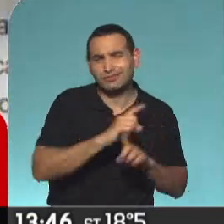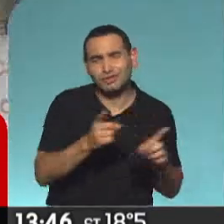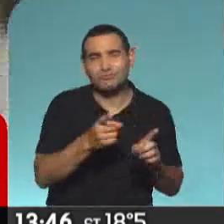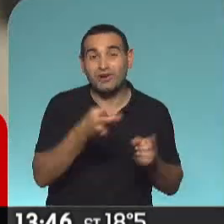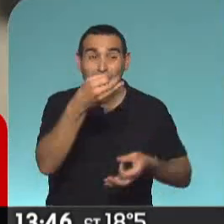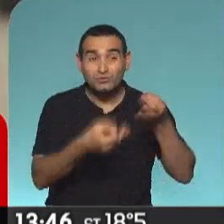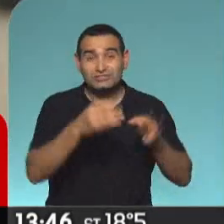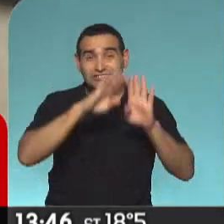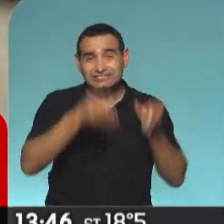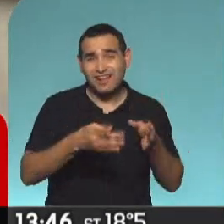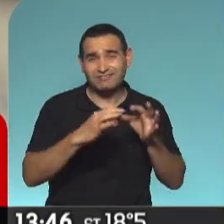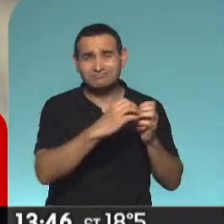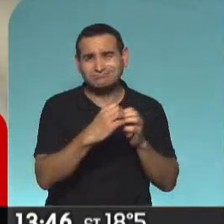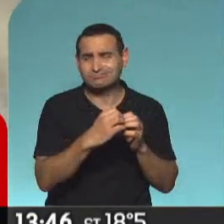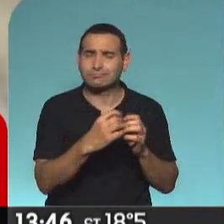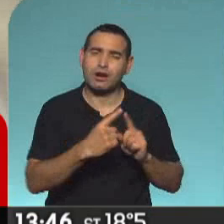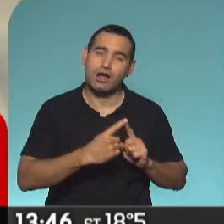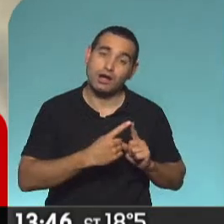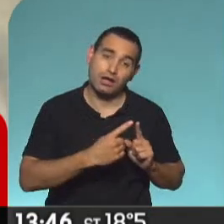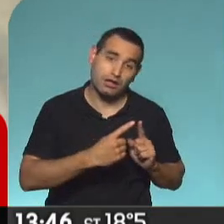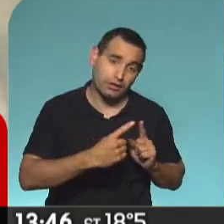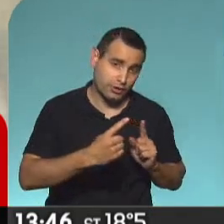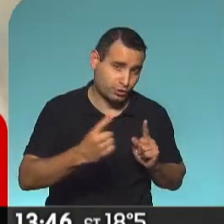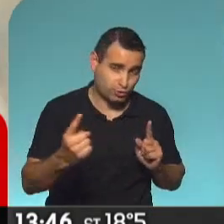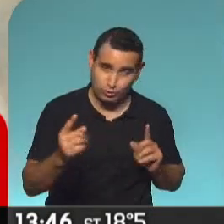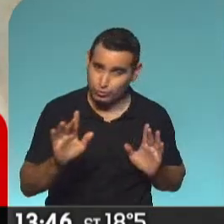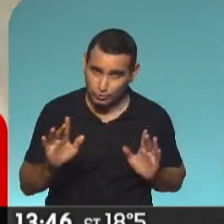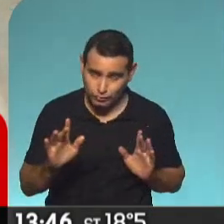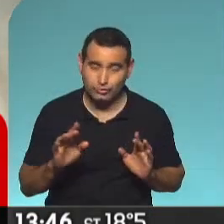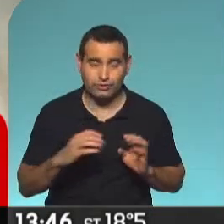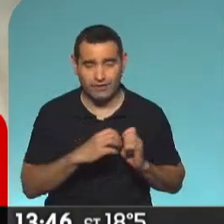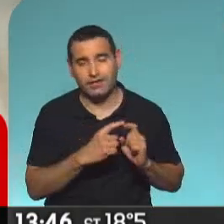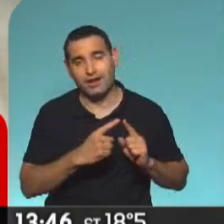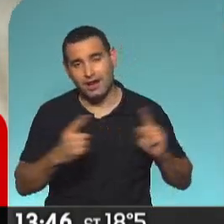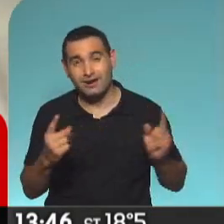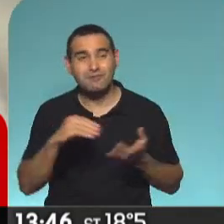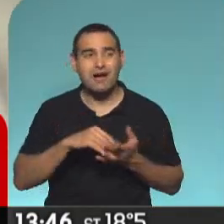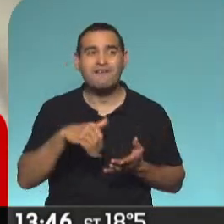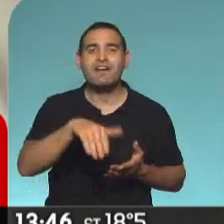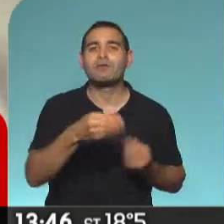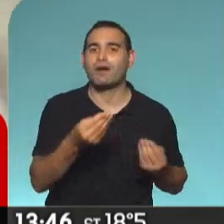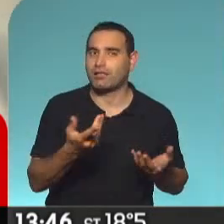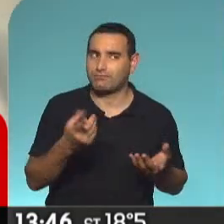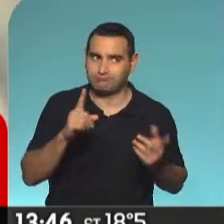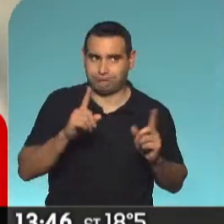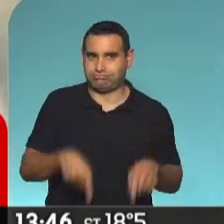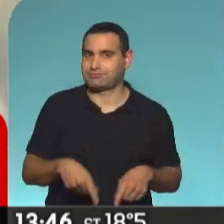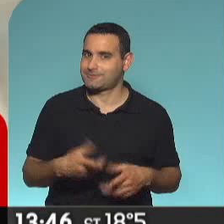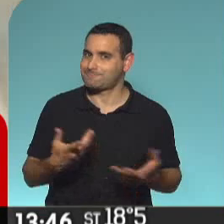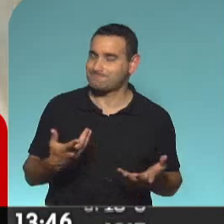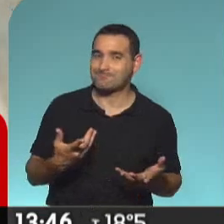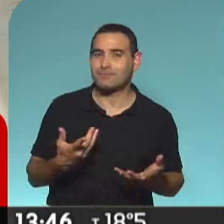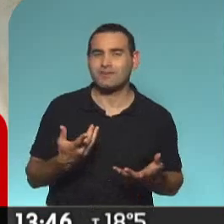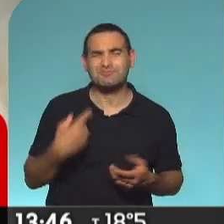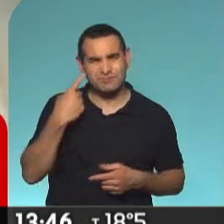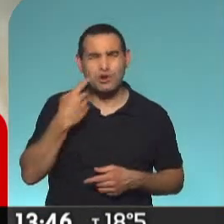judicial es extensa, primero en cuanto a al debate, e impredecible. Y en todo caso, que lo